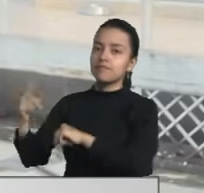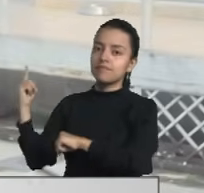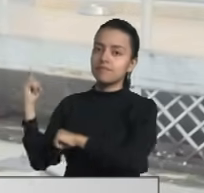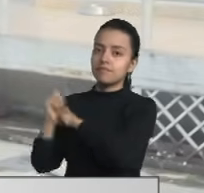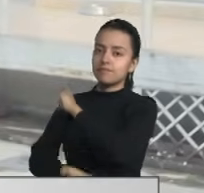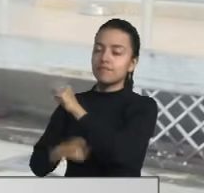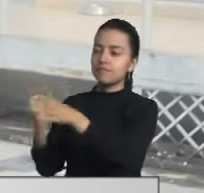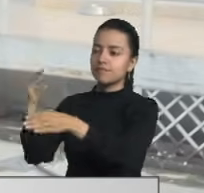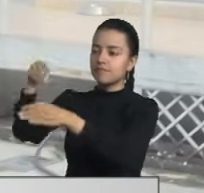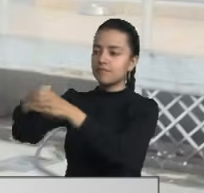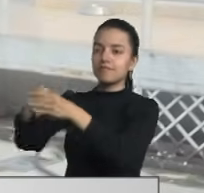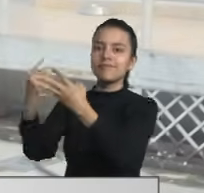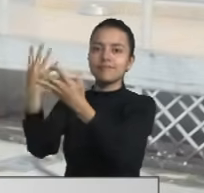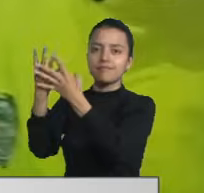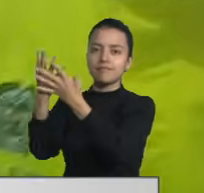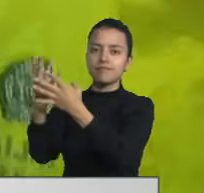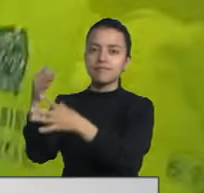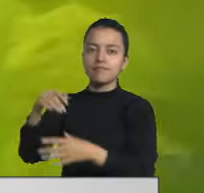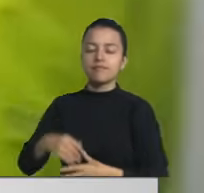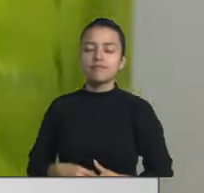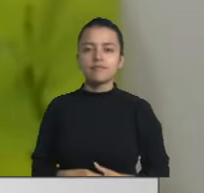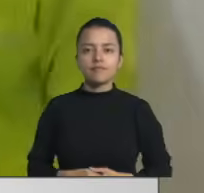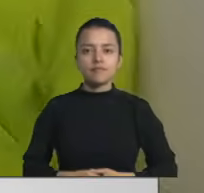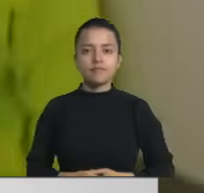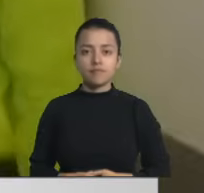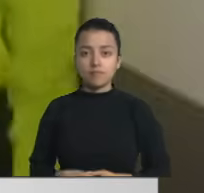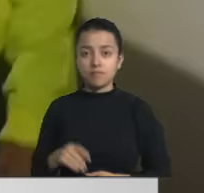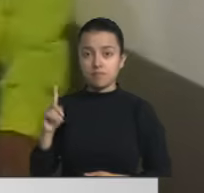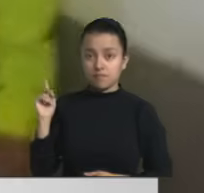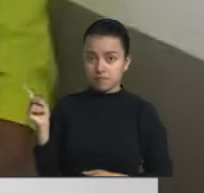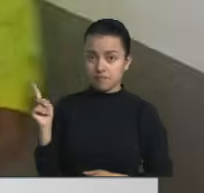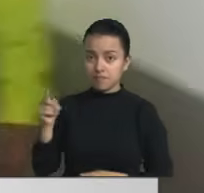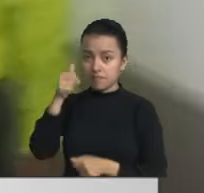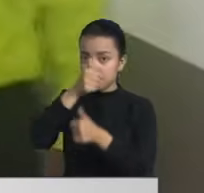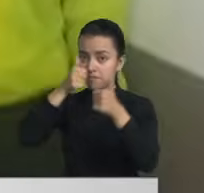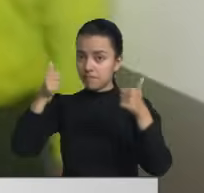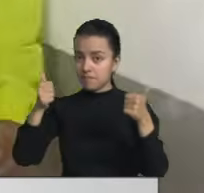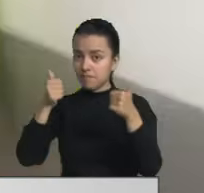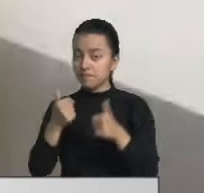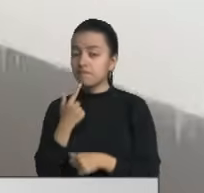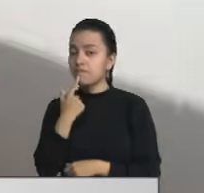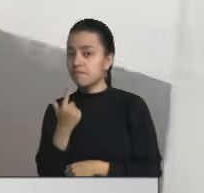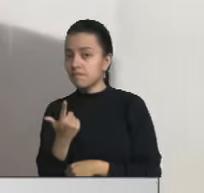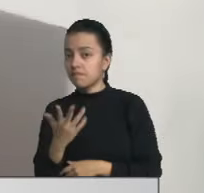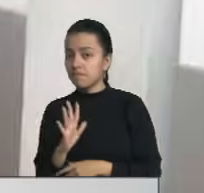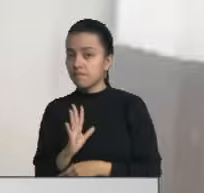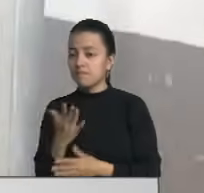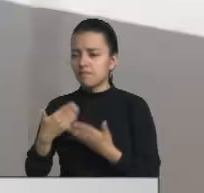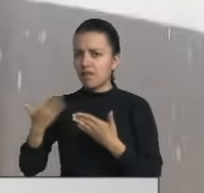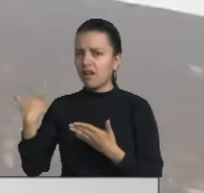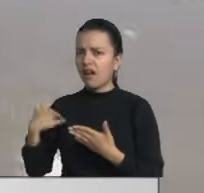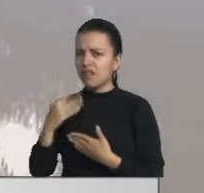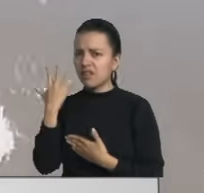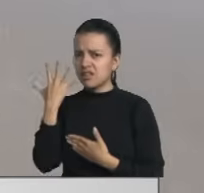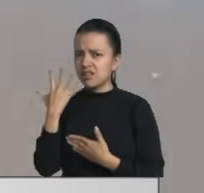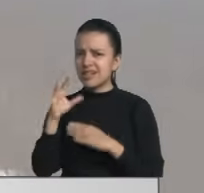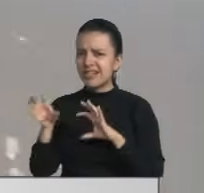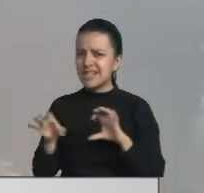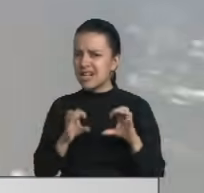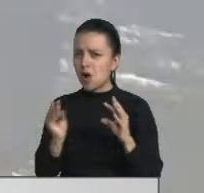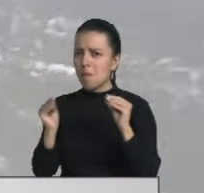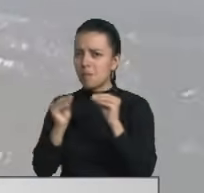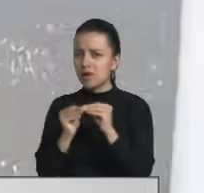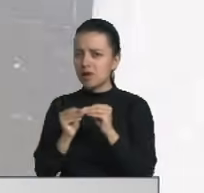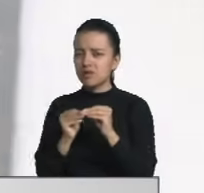dictó medida de aseguramiento en centro carcelario. A este sujeto, según las autoridades, también le figuraban 5 anotaciones judiciales, entre ellas